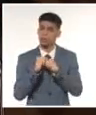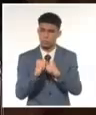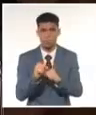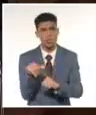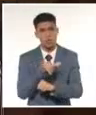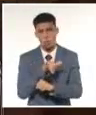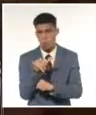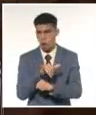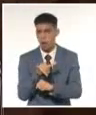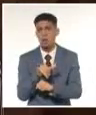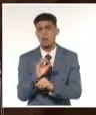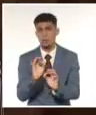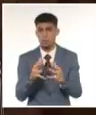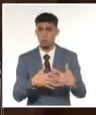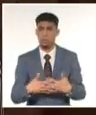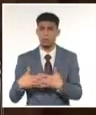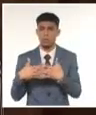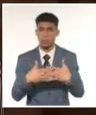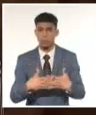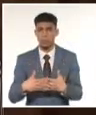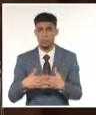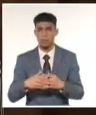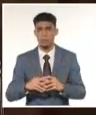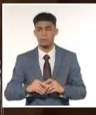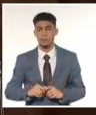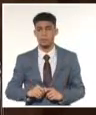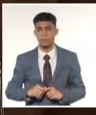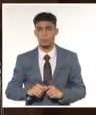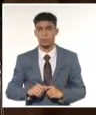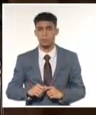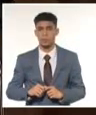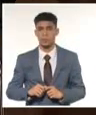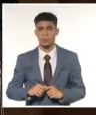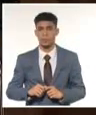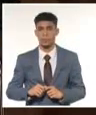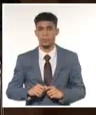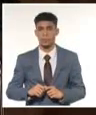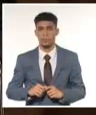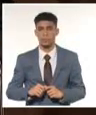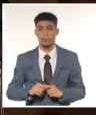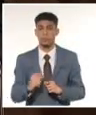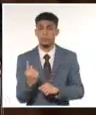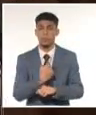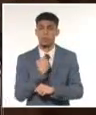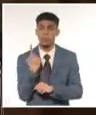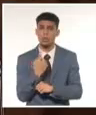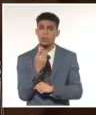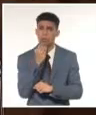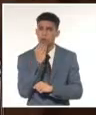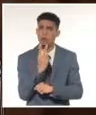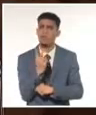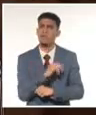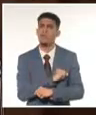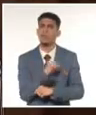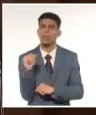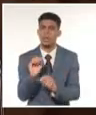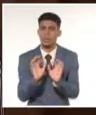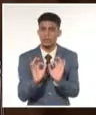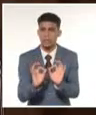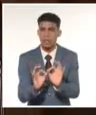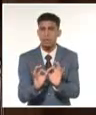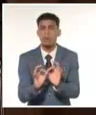dominarnos, ni será desviarnos del rumbo socialista. Saldremos de las dificultades actuales con